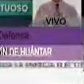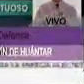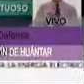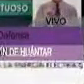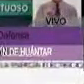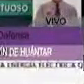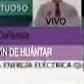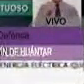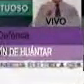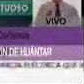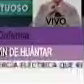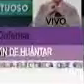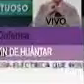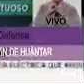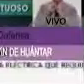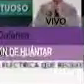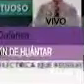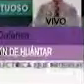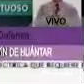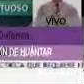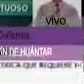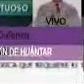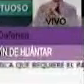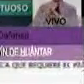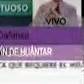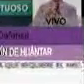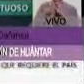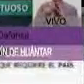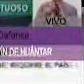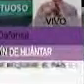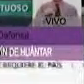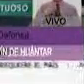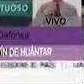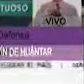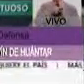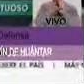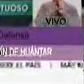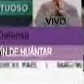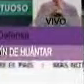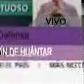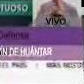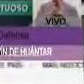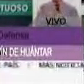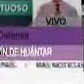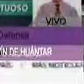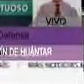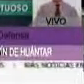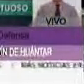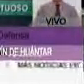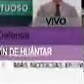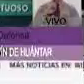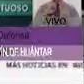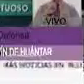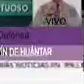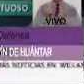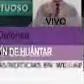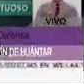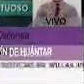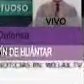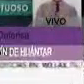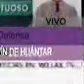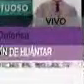ilícitamente, es decir, reñido, que va contra las normas legales, sin que las